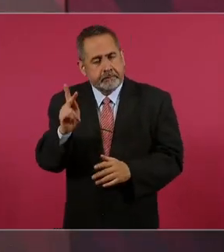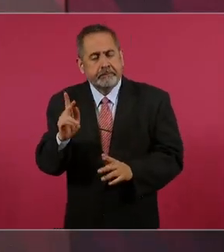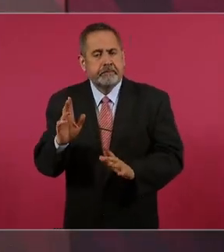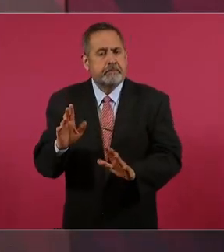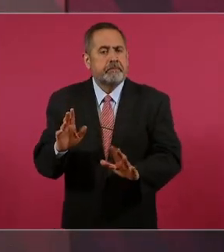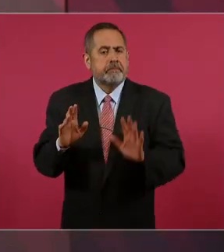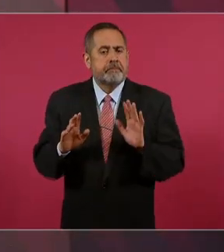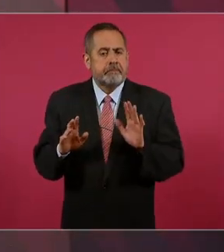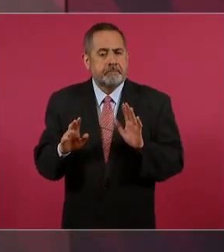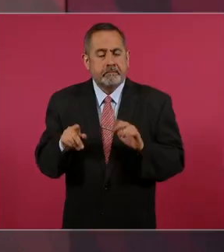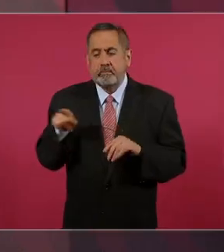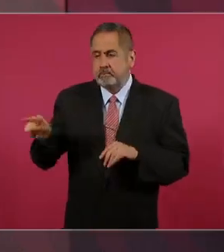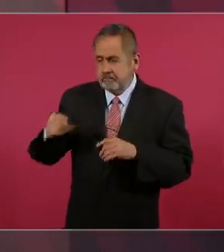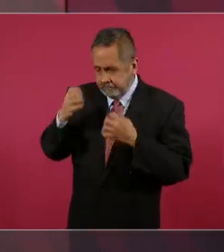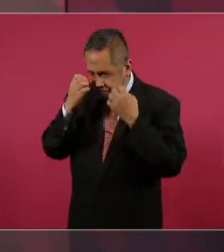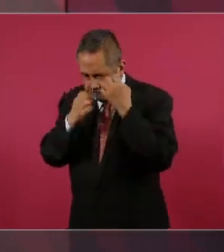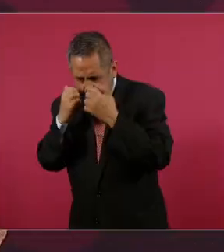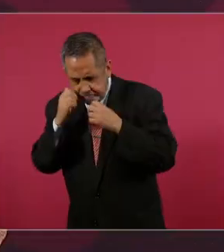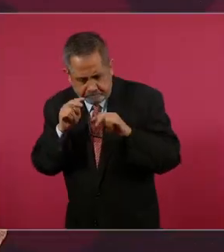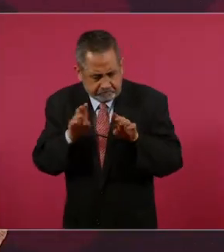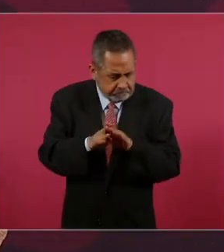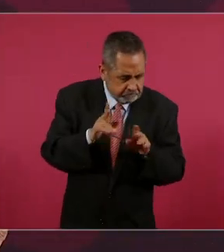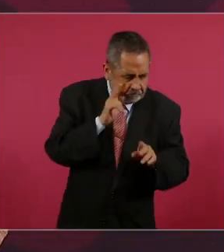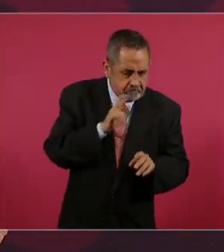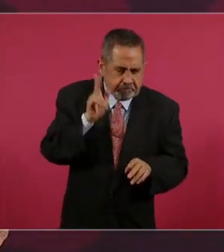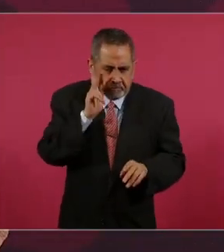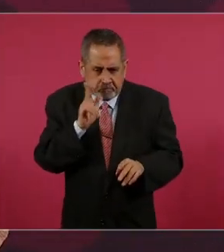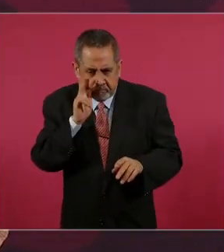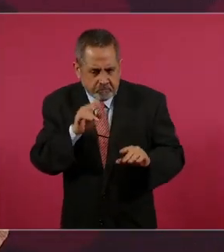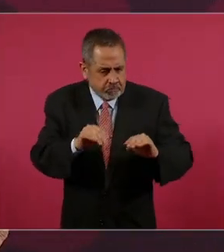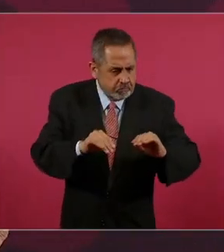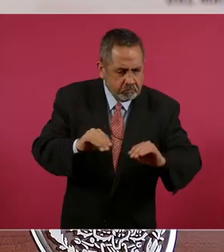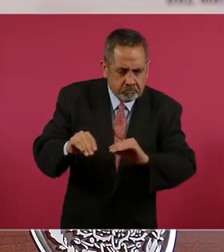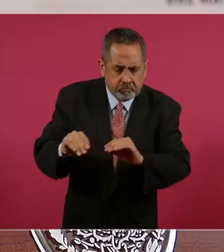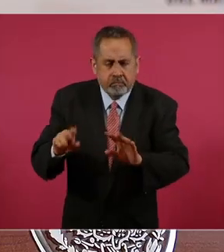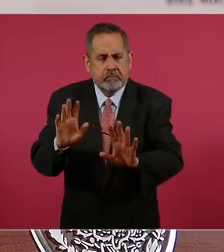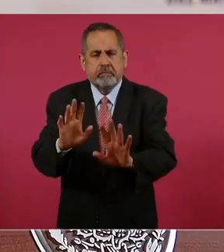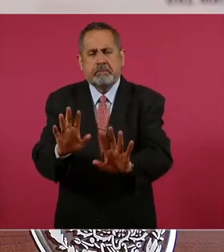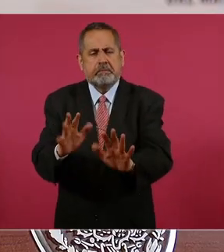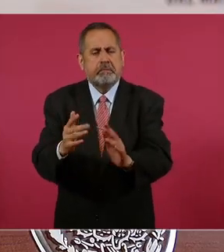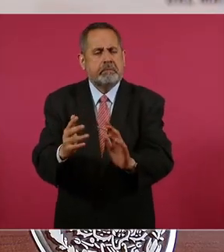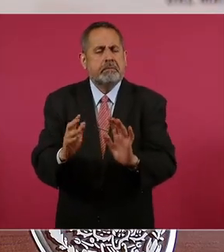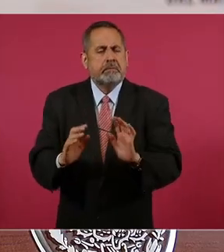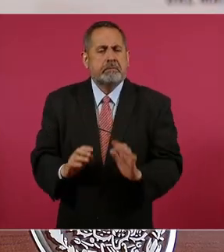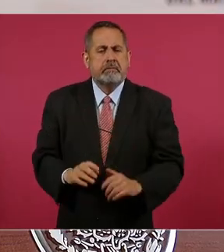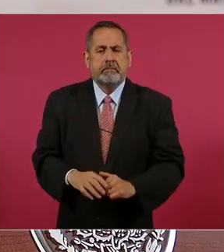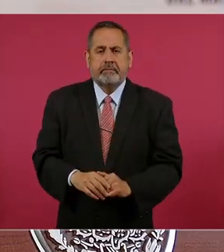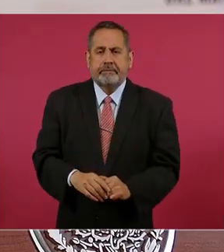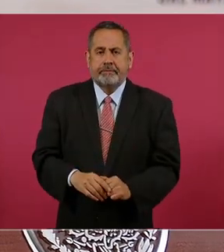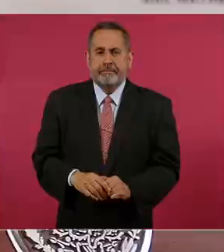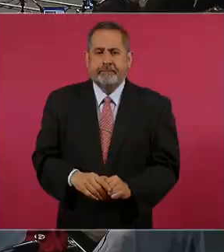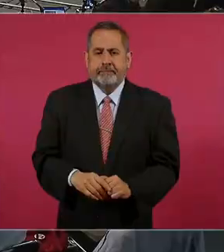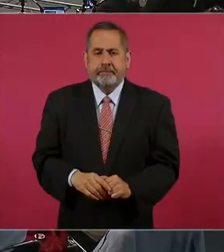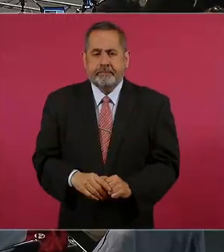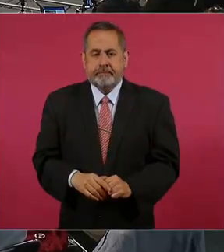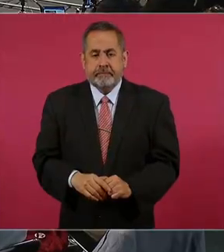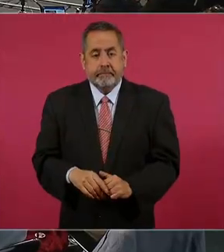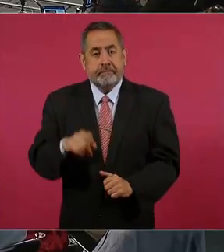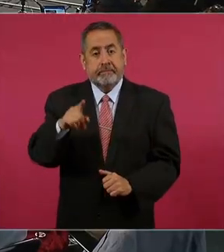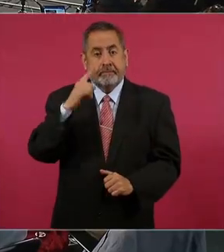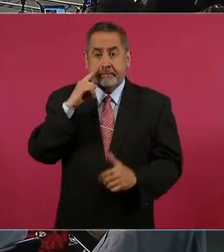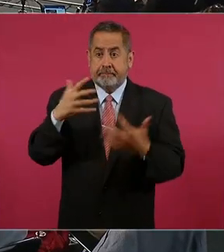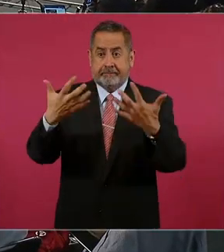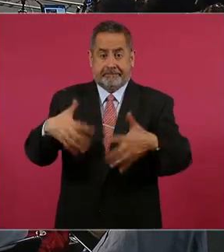están los tecnólogos haciendo revisiones cuando se construye una